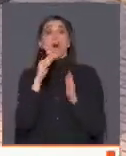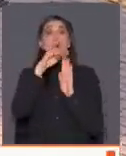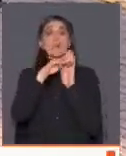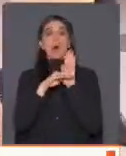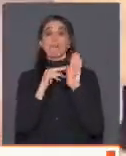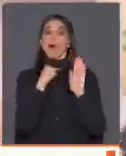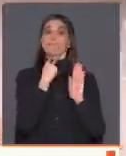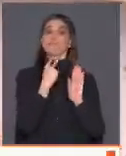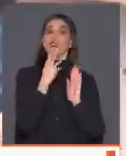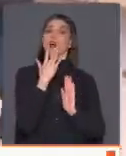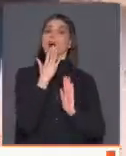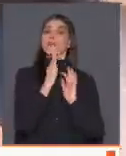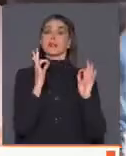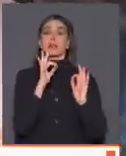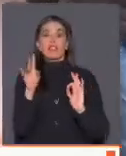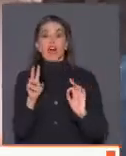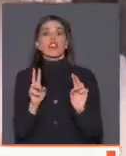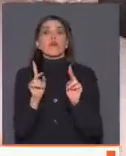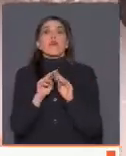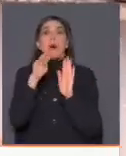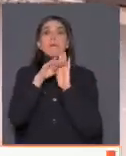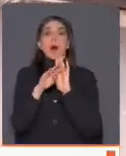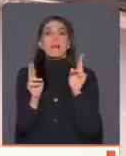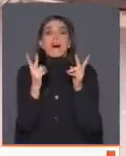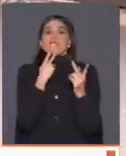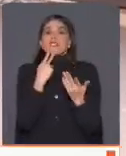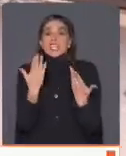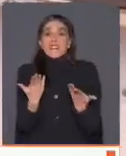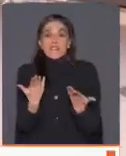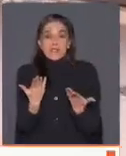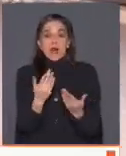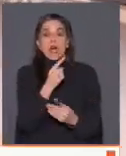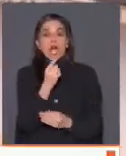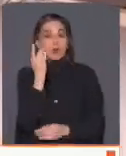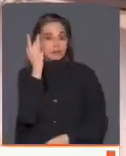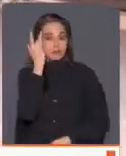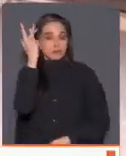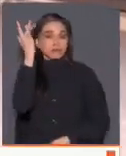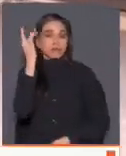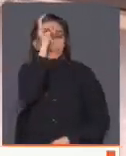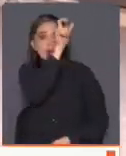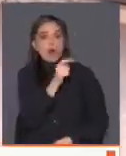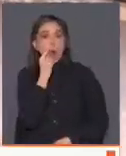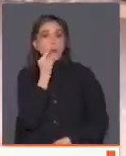tan especial. Pero lo recuerdo con mucho cariño porque era un hombre muy instruido, muy culto,